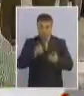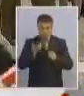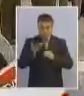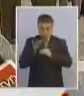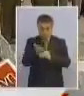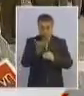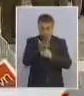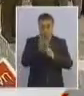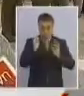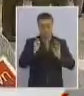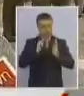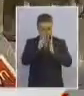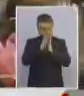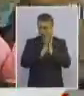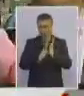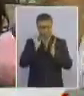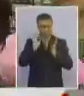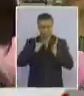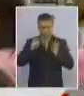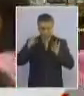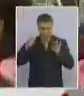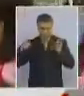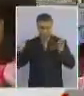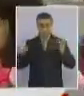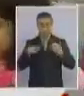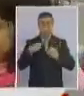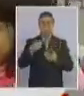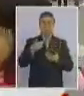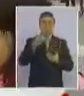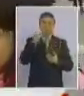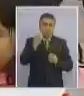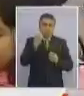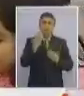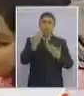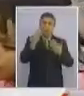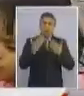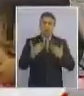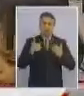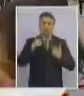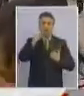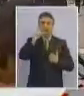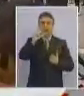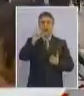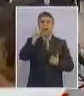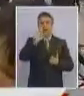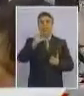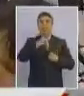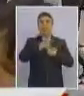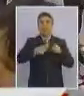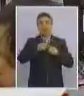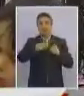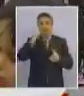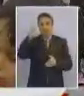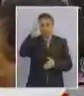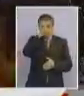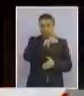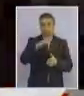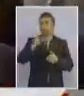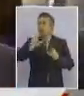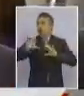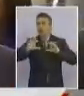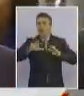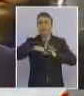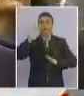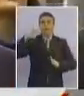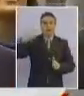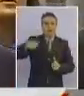este cliente totalmente super bueno apoyo porque igual la clase media la que más ha puesto y vamos equipo que las cosas son más caras